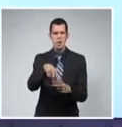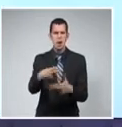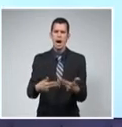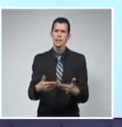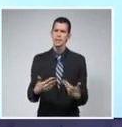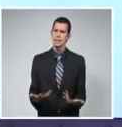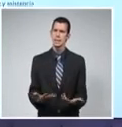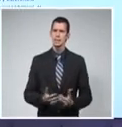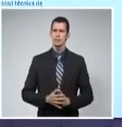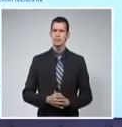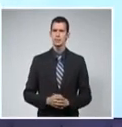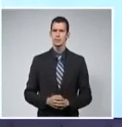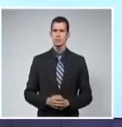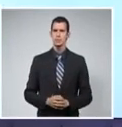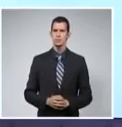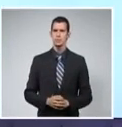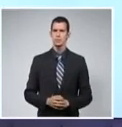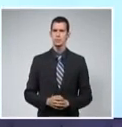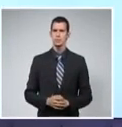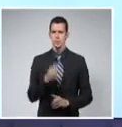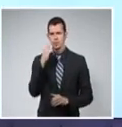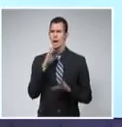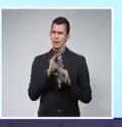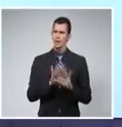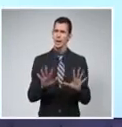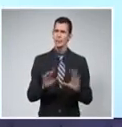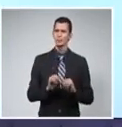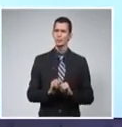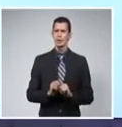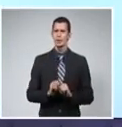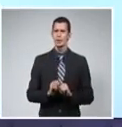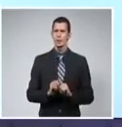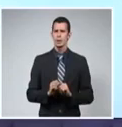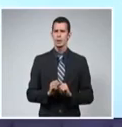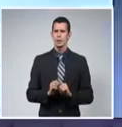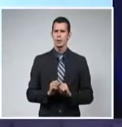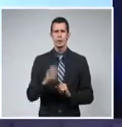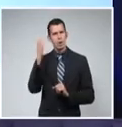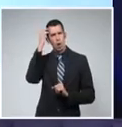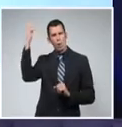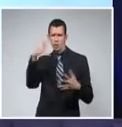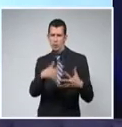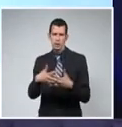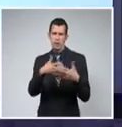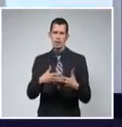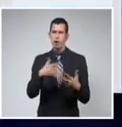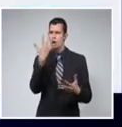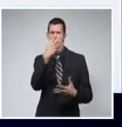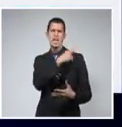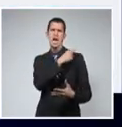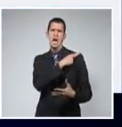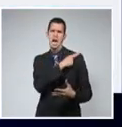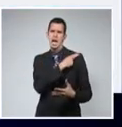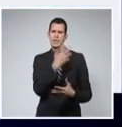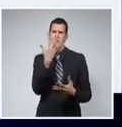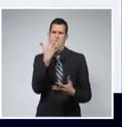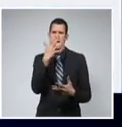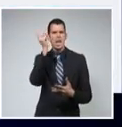Estados Unidos para buscar actores en Cuba, ¿por quién es dirigida? Les voy a mostrar. Desde Washington, por esta persona. Aquí